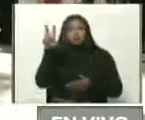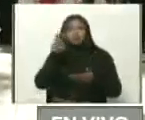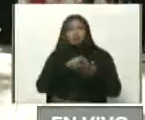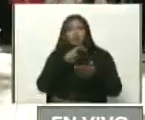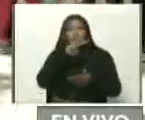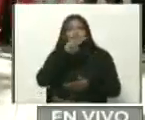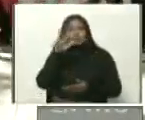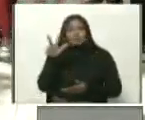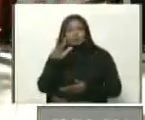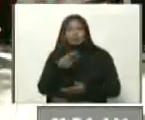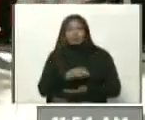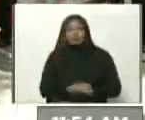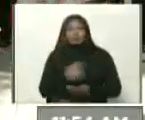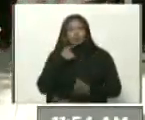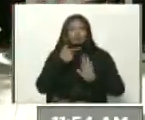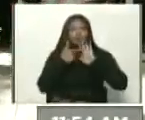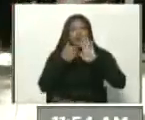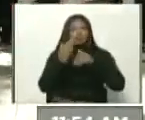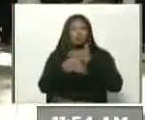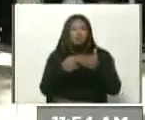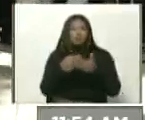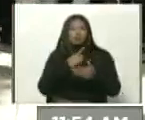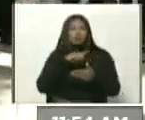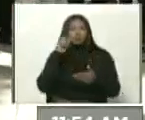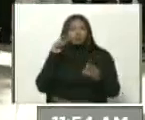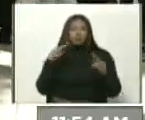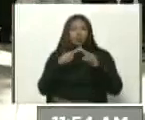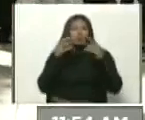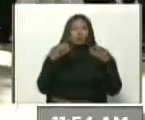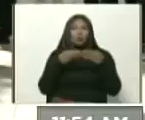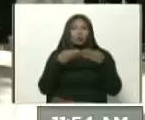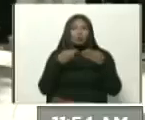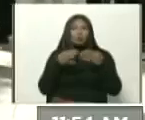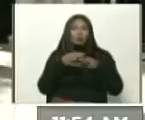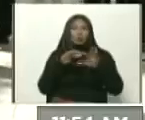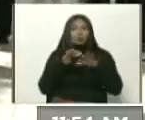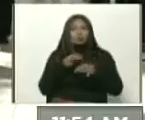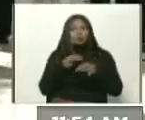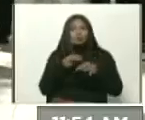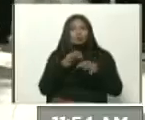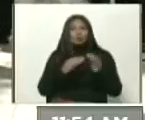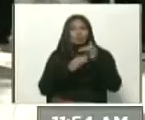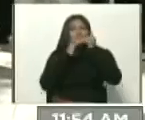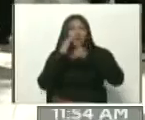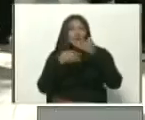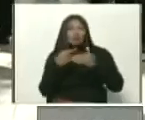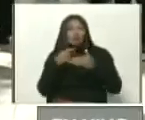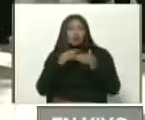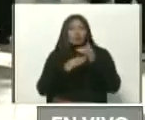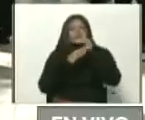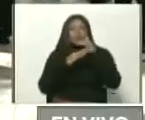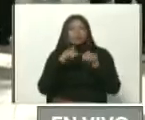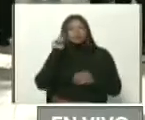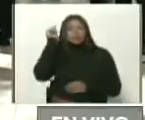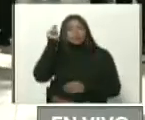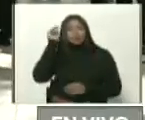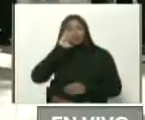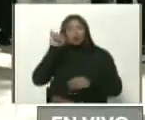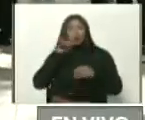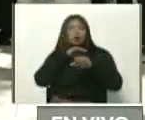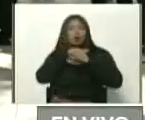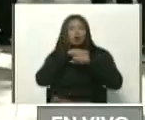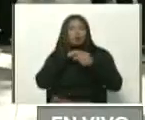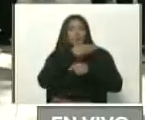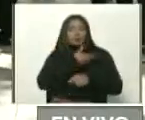través de las pantallas, en este momento ya se encuentra la Junta Directiva de la Asamblea Nacional presidida por el diputado Jorge